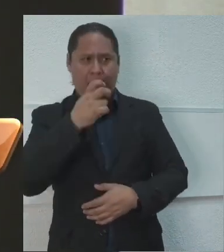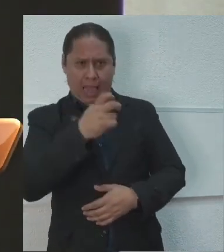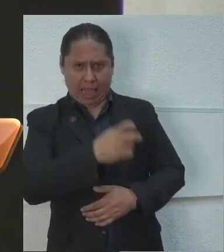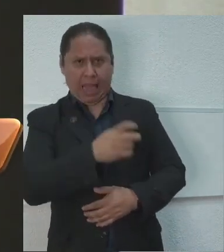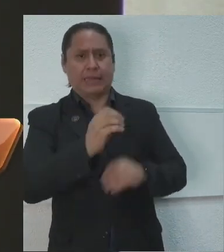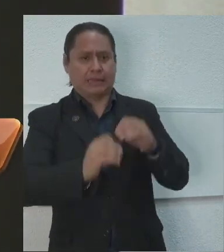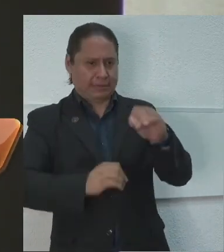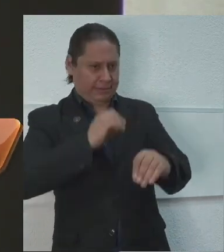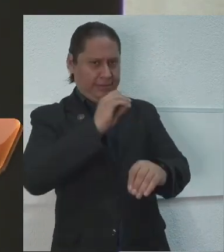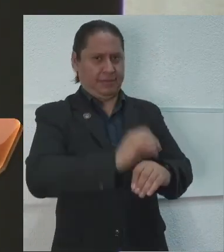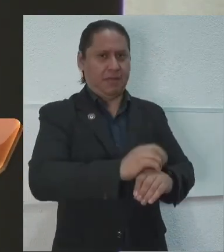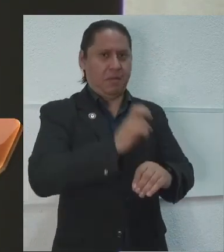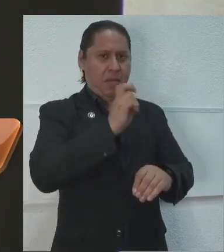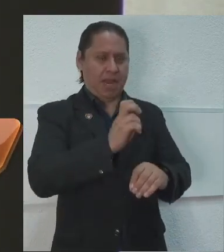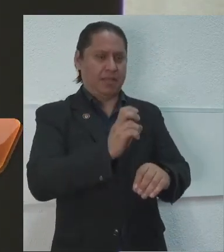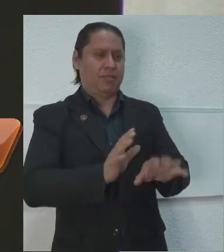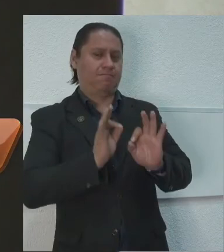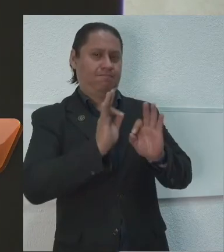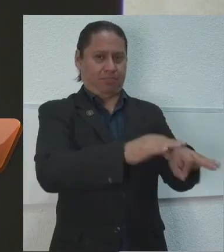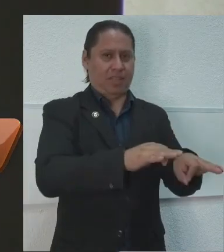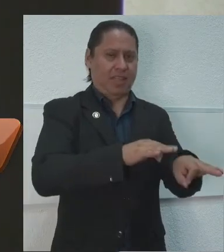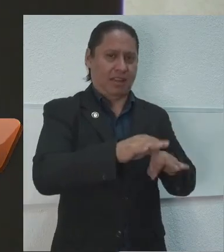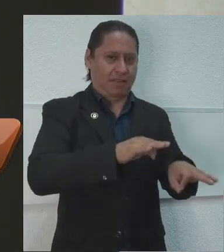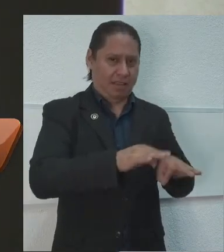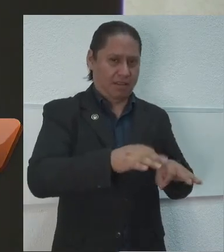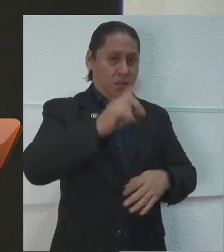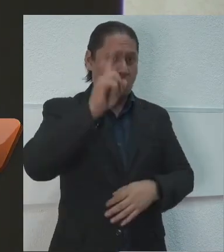deberían estar aquí. Y una idea